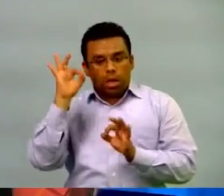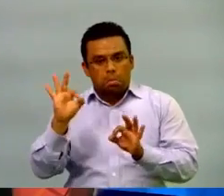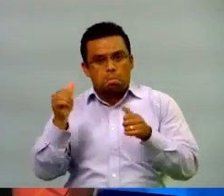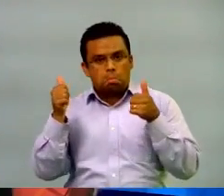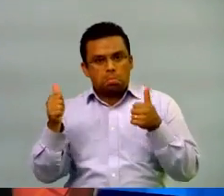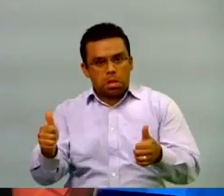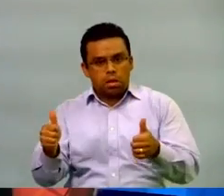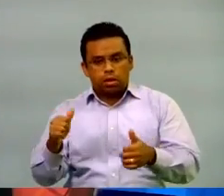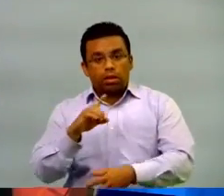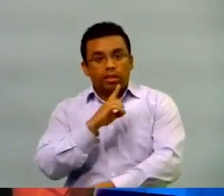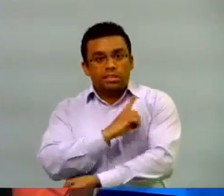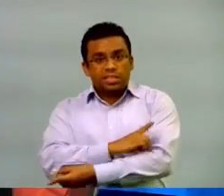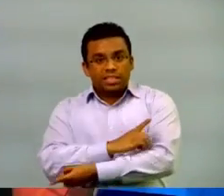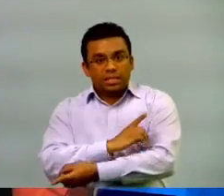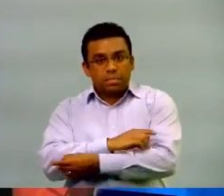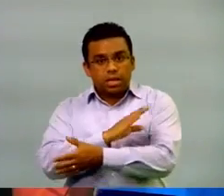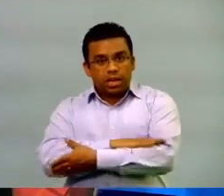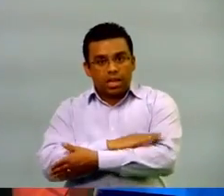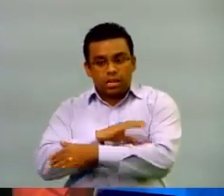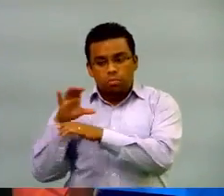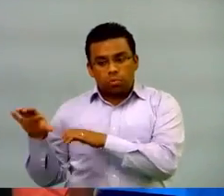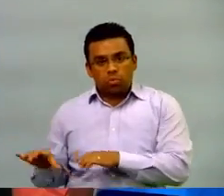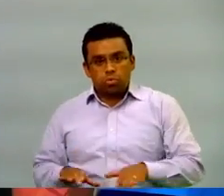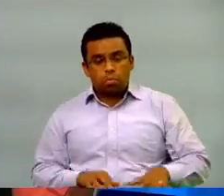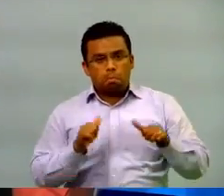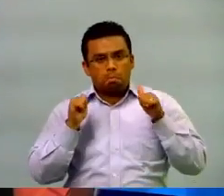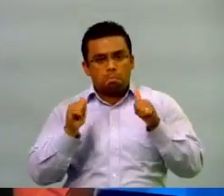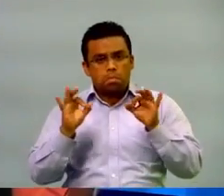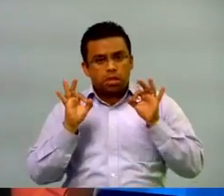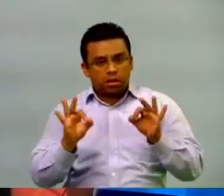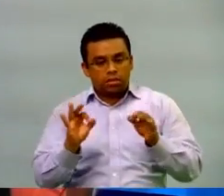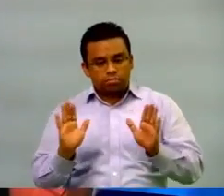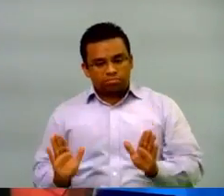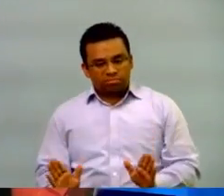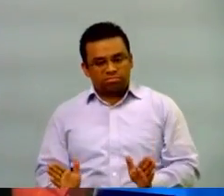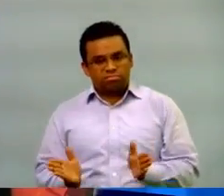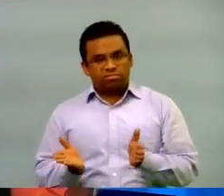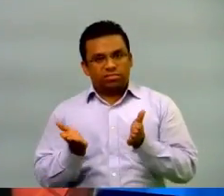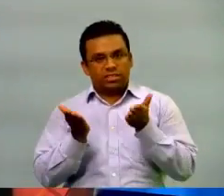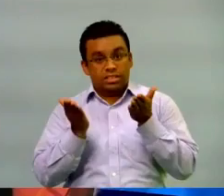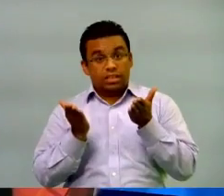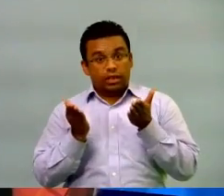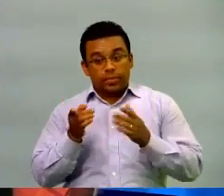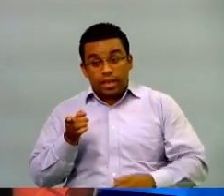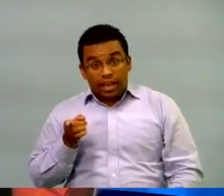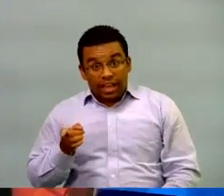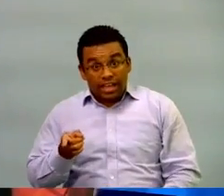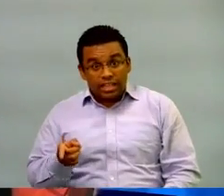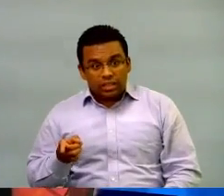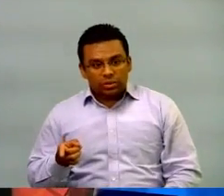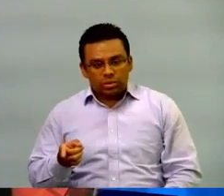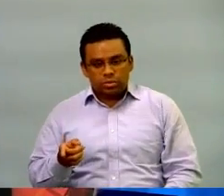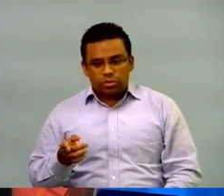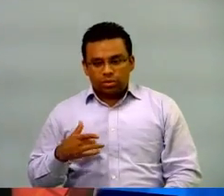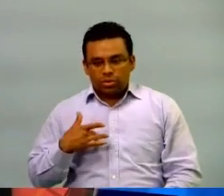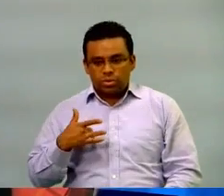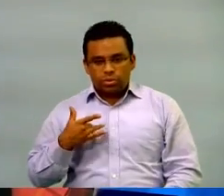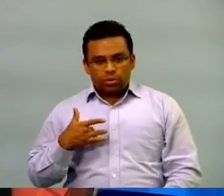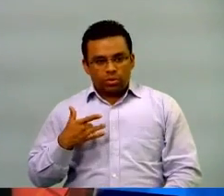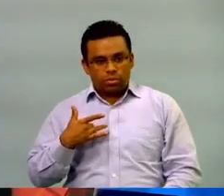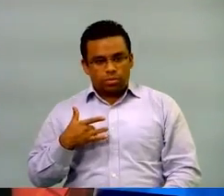disciplinaria. Eso, digamos que nos llena a nosotros de, como ese, ese ánimo para